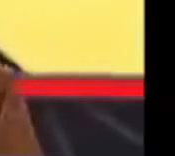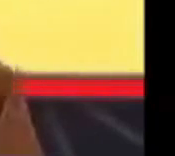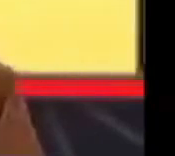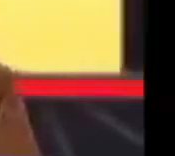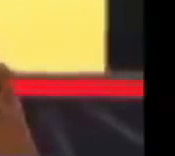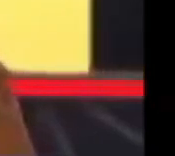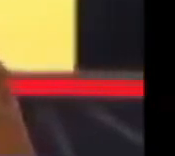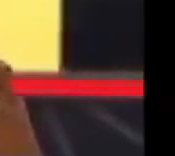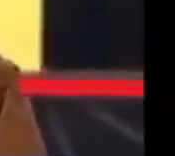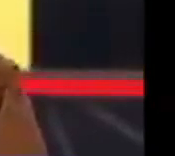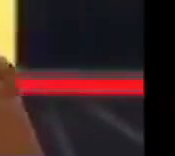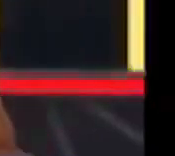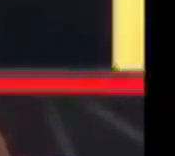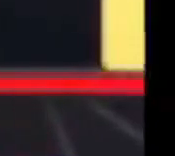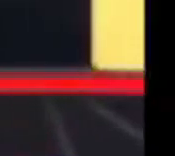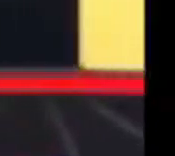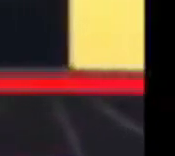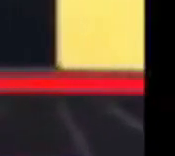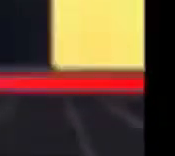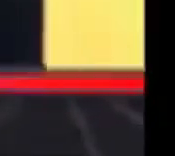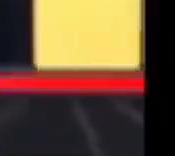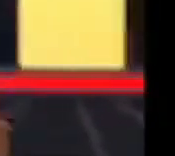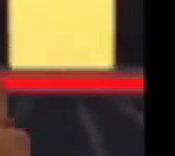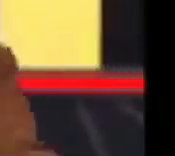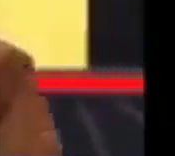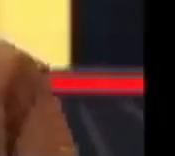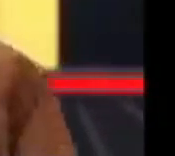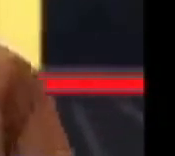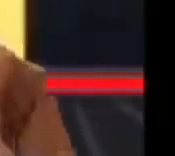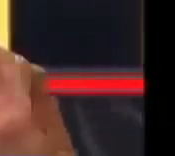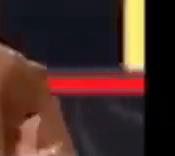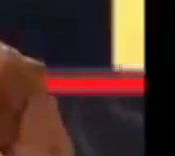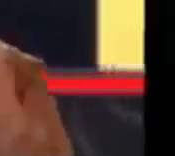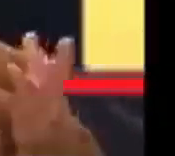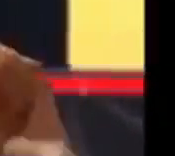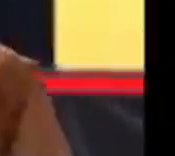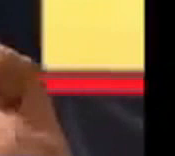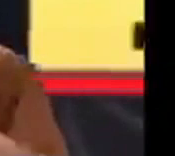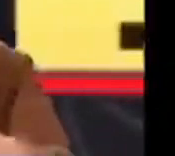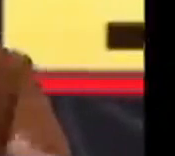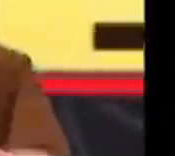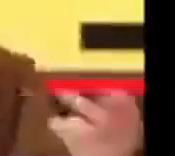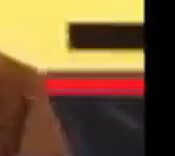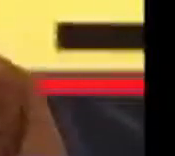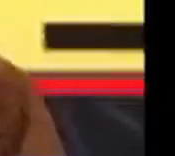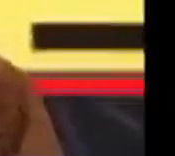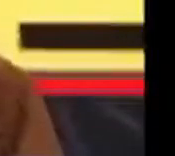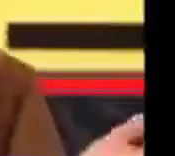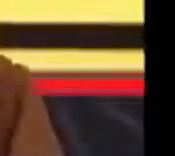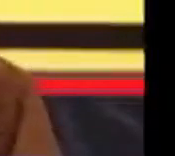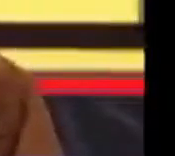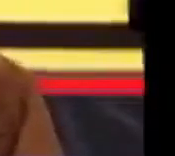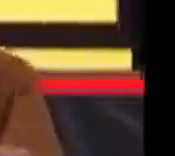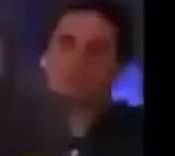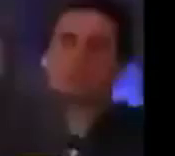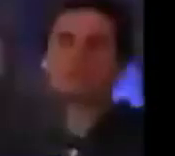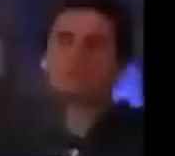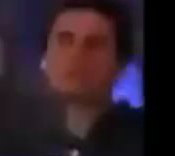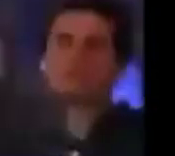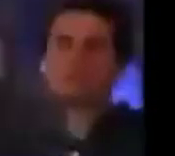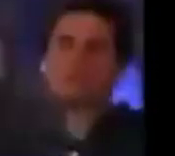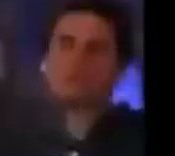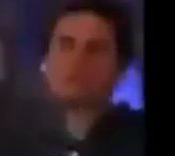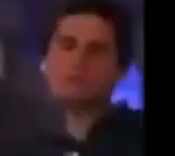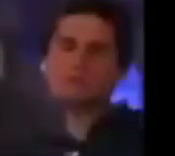secuestro es un delito permanente que mientras no aparezca la víctima se supone que se sigue cometiendo. Pero es la